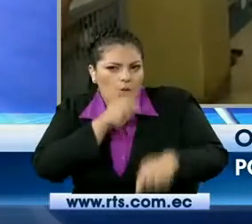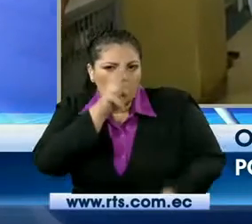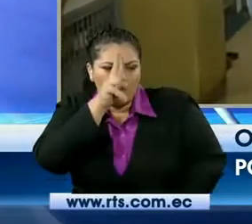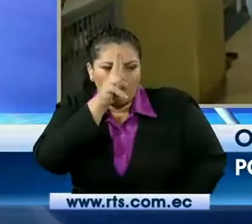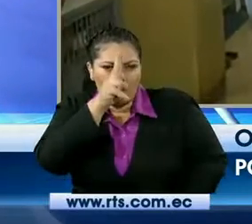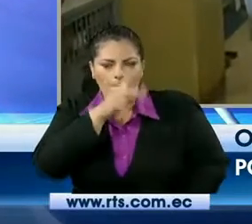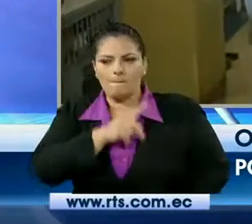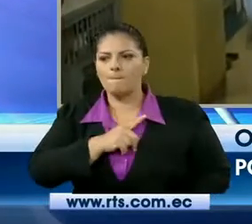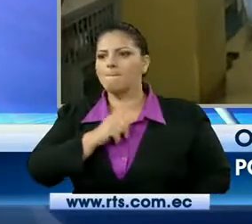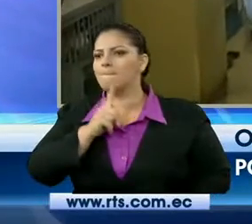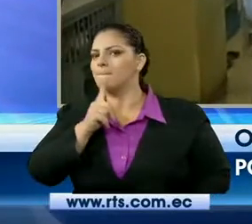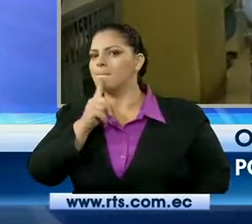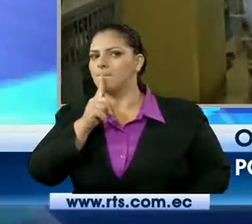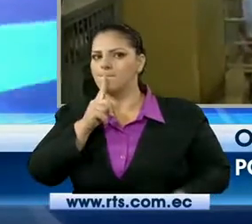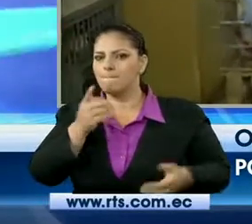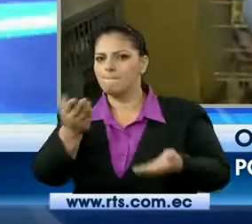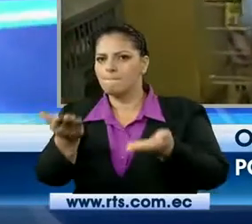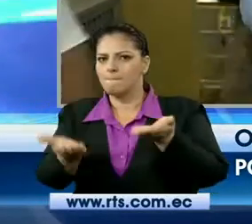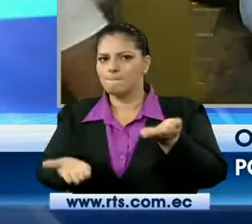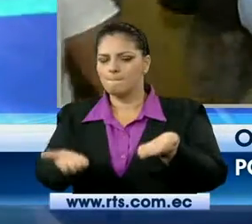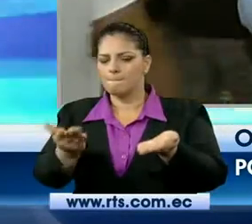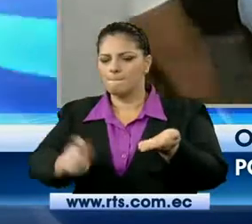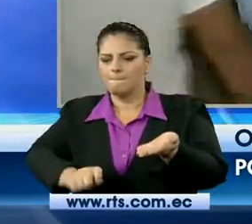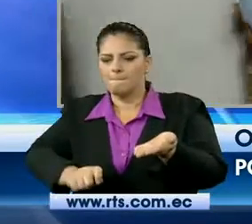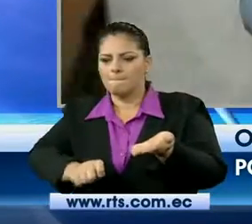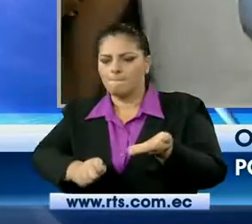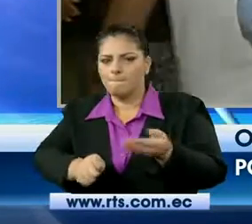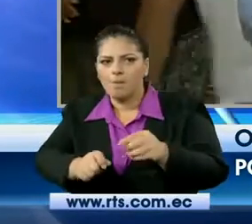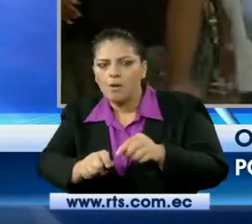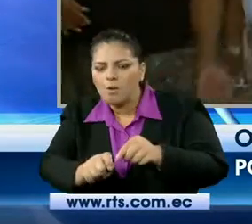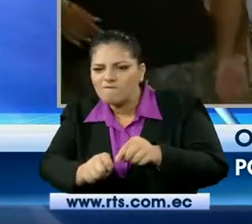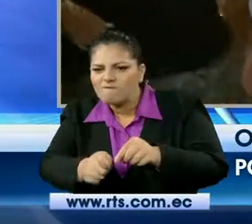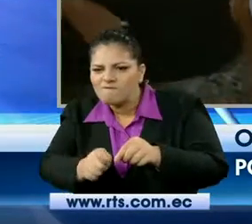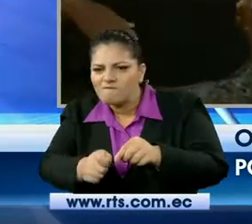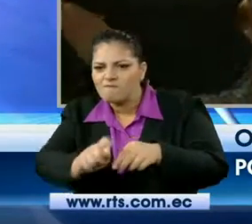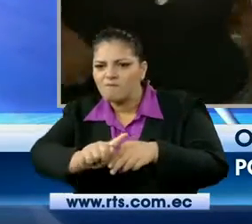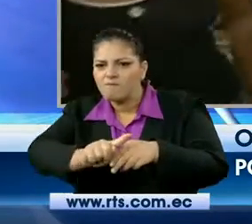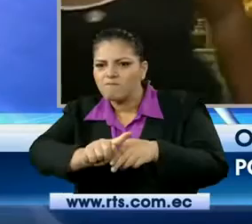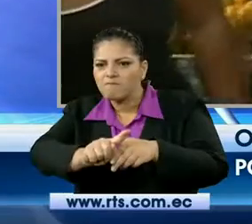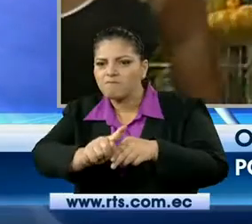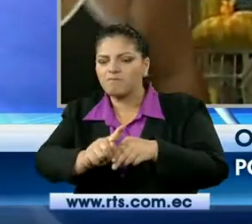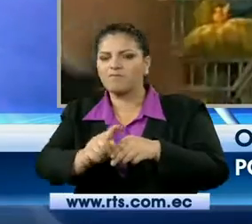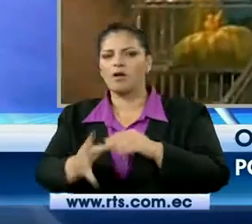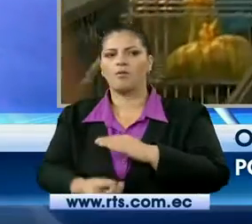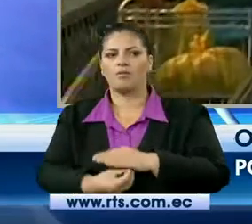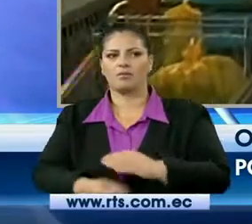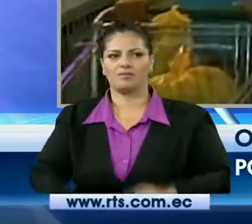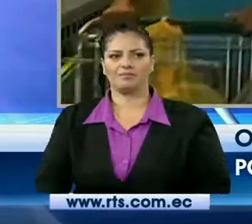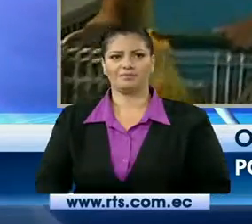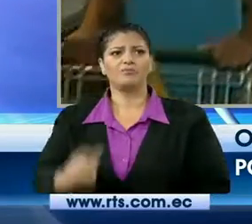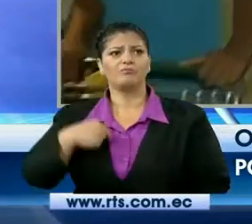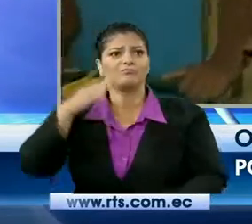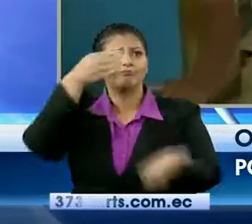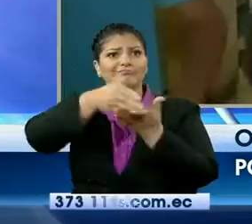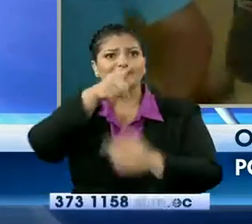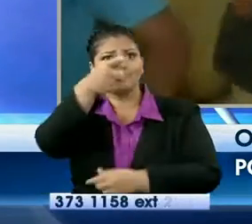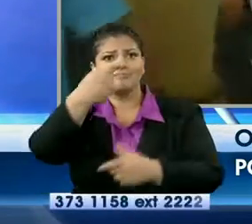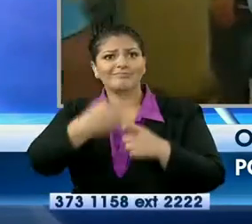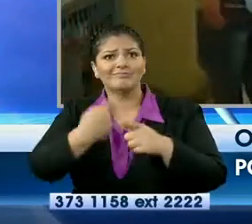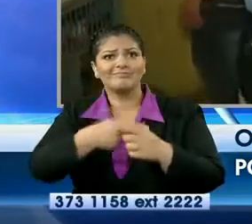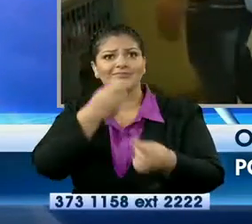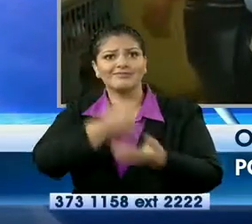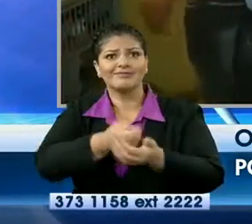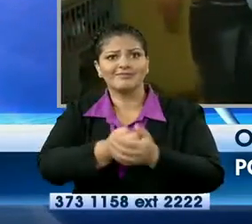pretenda, pues, pasarse de sabido, de listo, ¿no? Claro. Nunca uno sabe. Yo compro en ese mercado. Yo compro y conozco gente